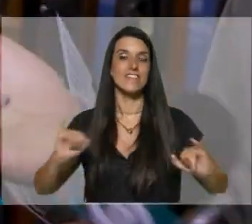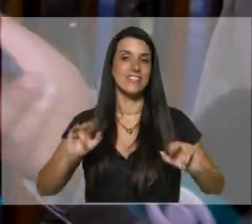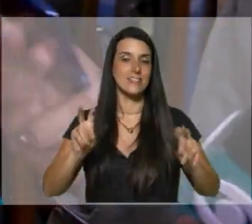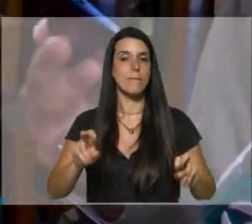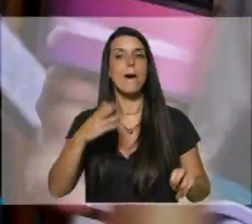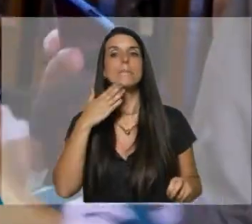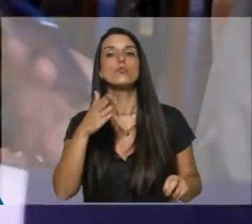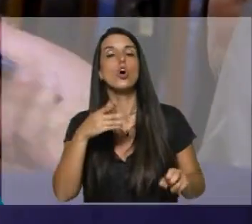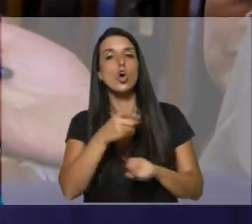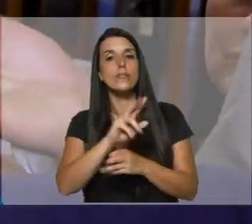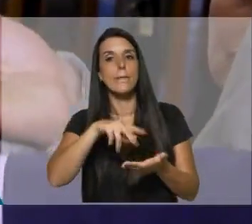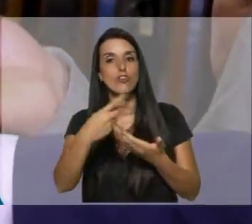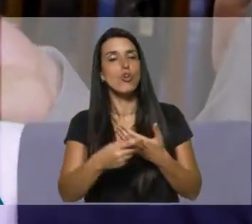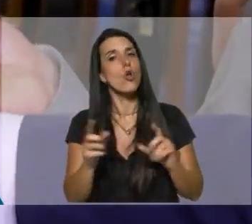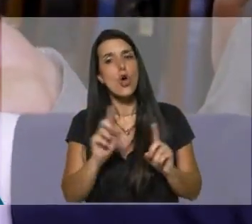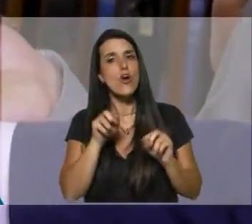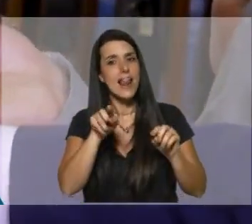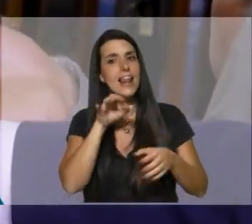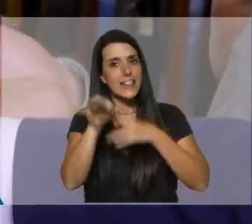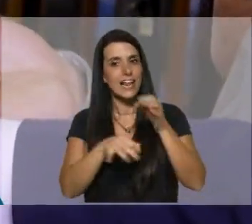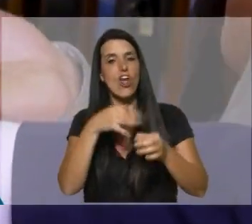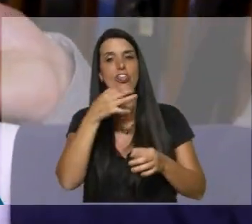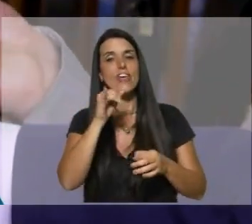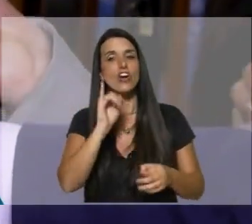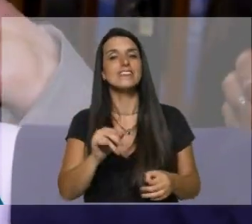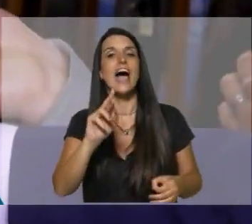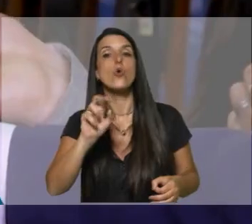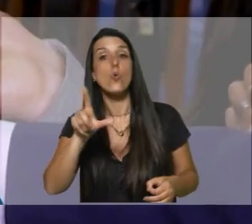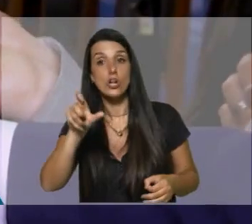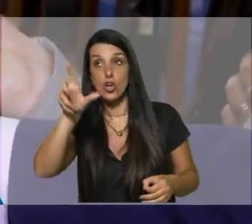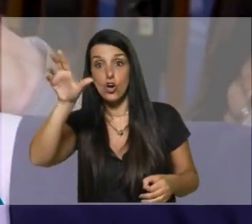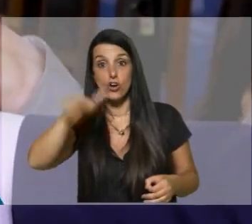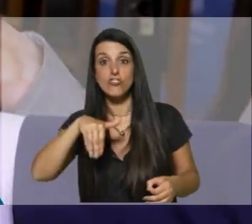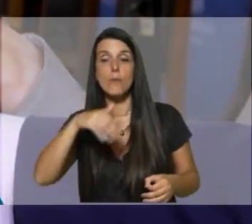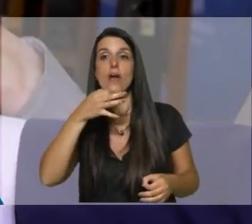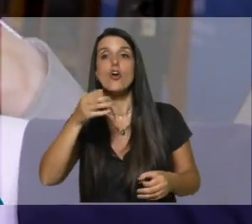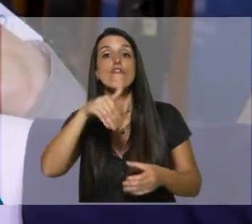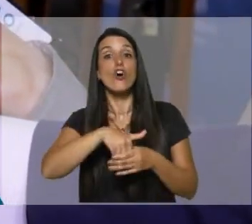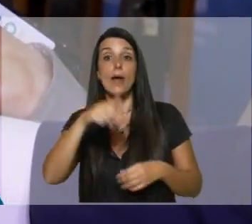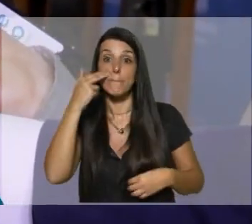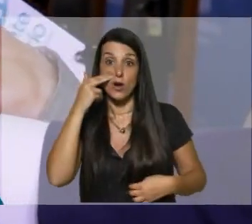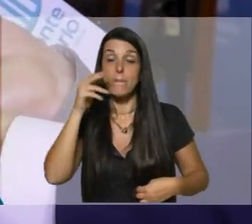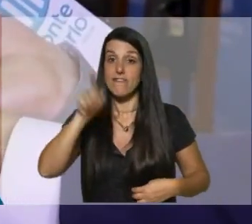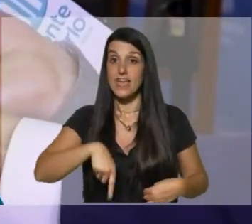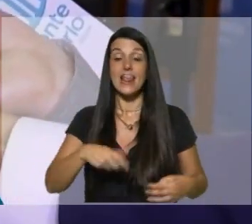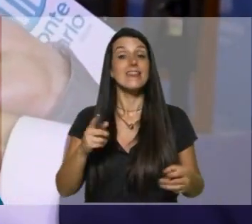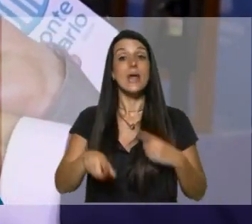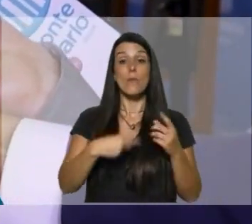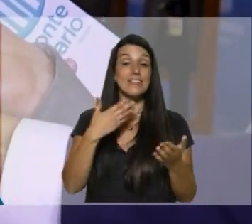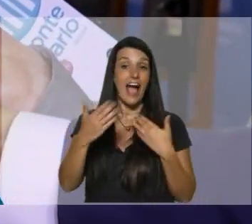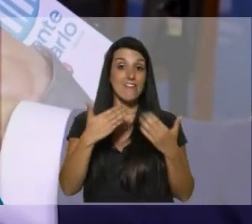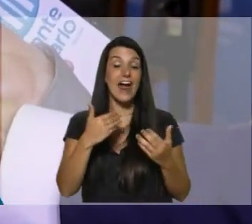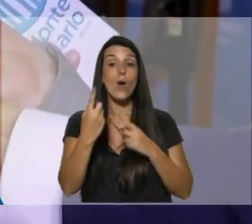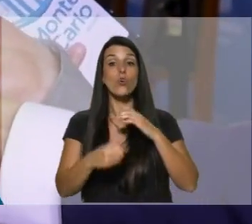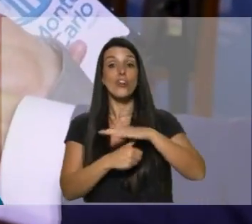operó contra el proyecto? No, bueno, él mismo lo declaró, que él llamó a Rubio para decirle que se iba a votar algo que era muy perjudicial. La verdad que luego de hablar con